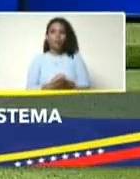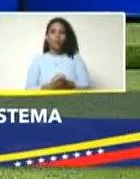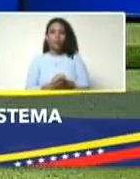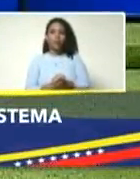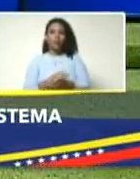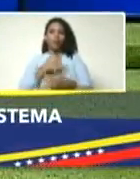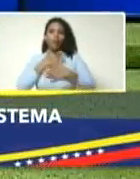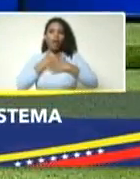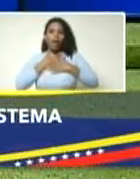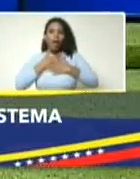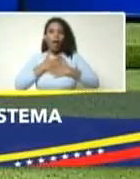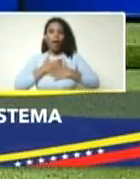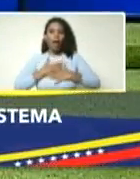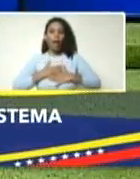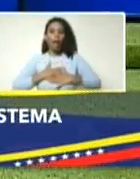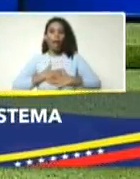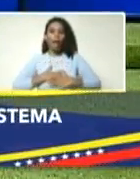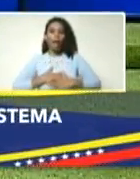¡Ah!